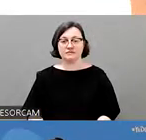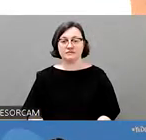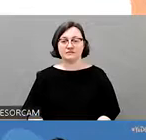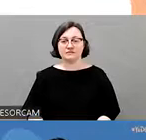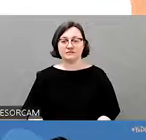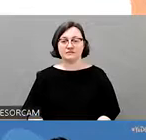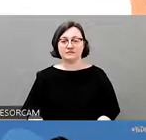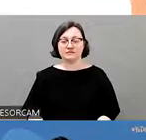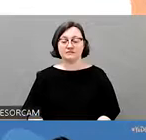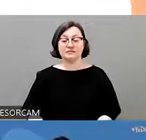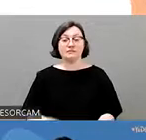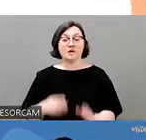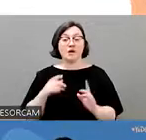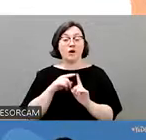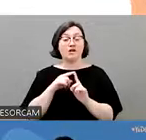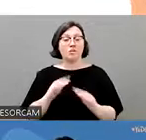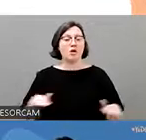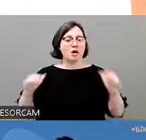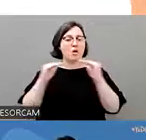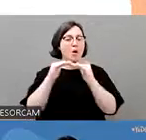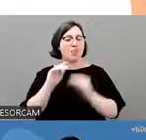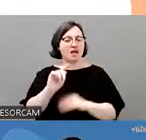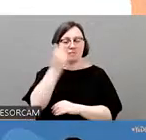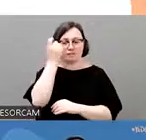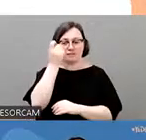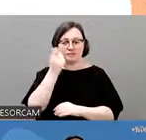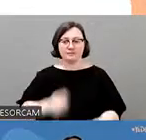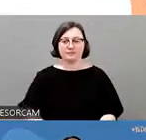igualdad. Para conseguir la igualdad.